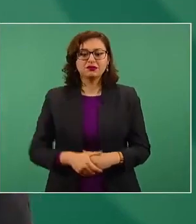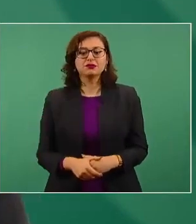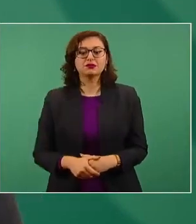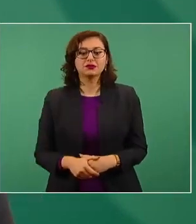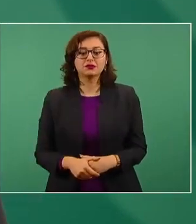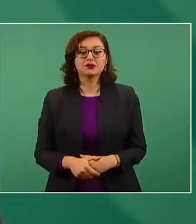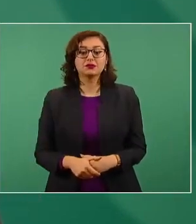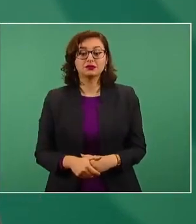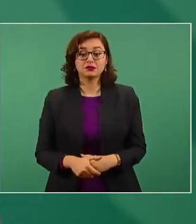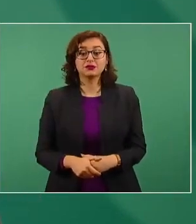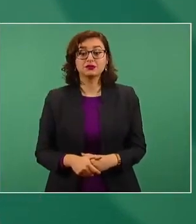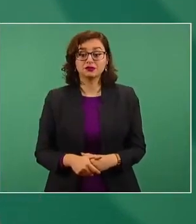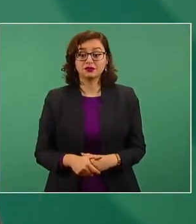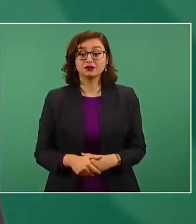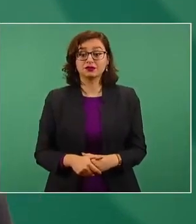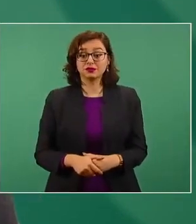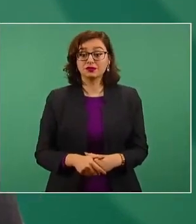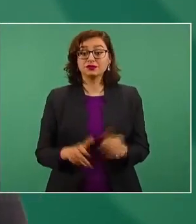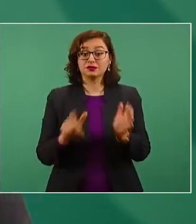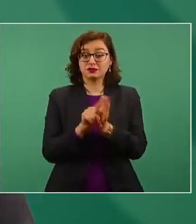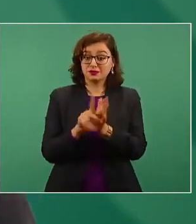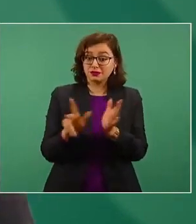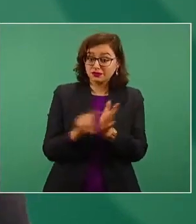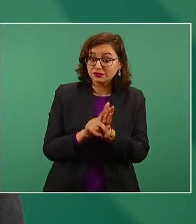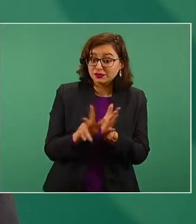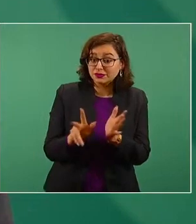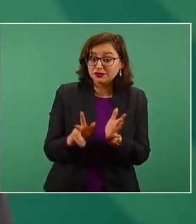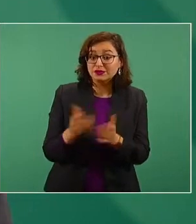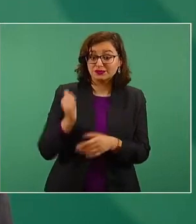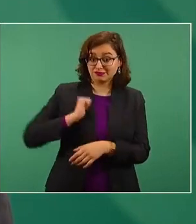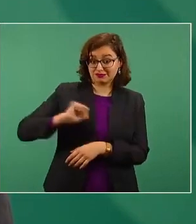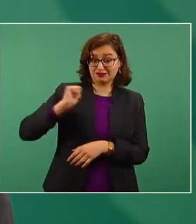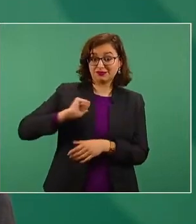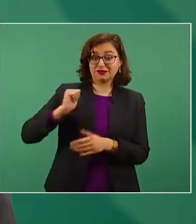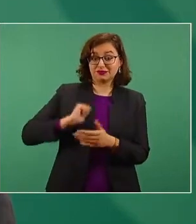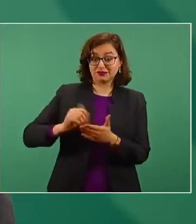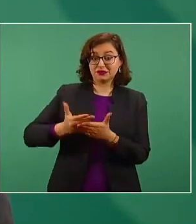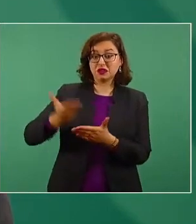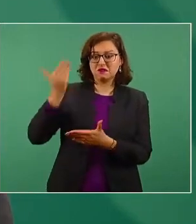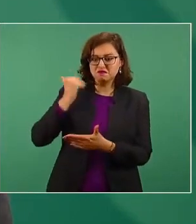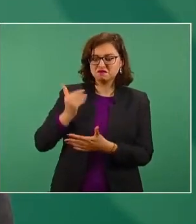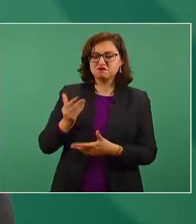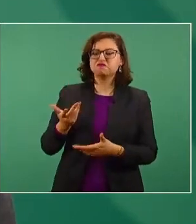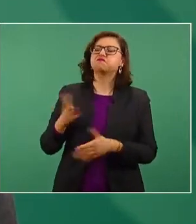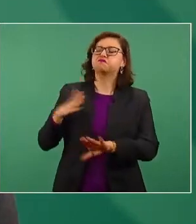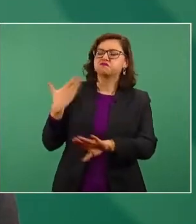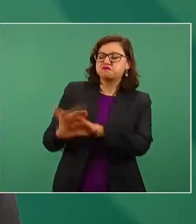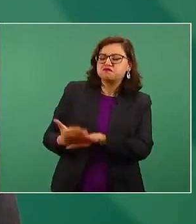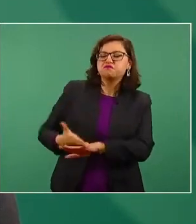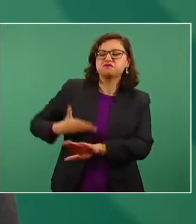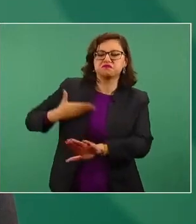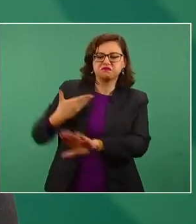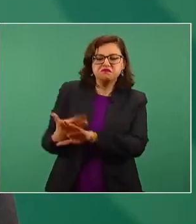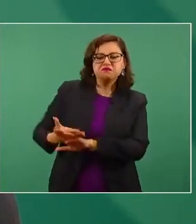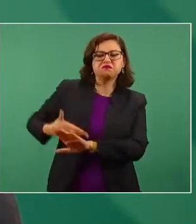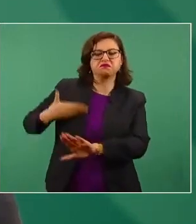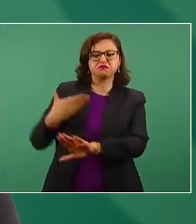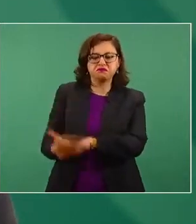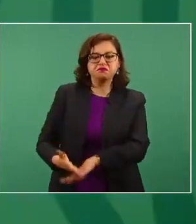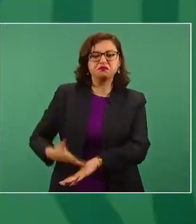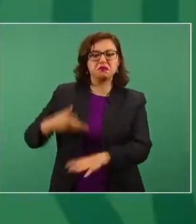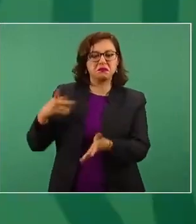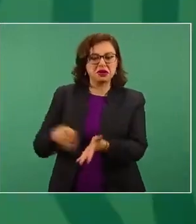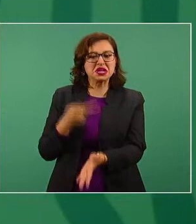Y esa prensa, esos medios, ¿sí?, abonaron el camino para el